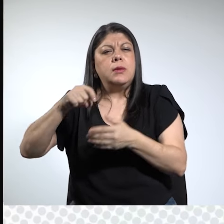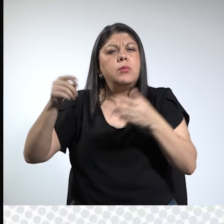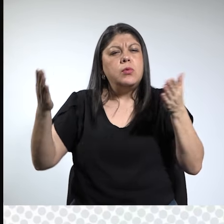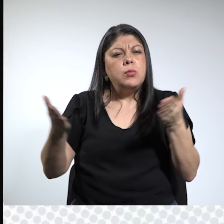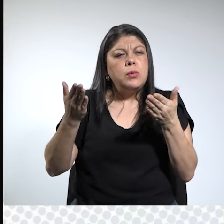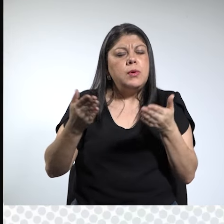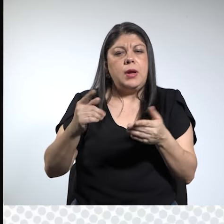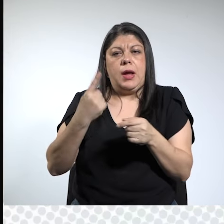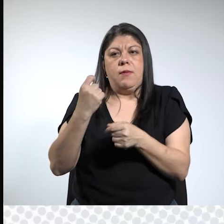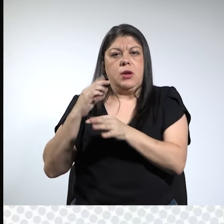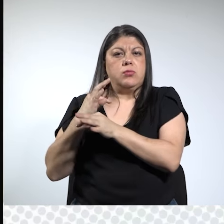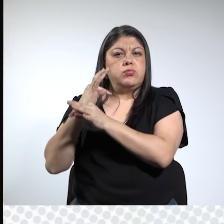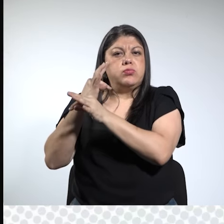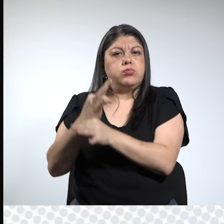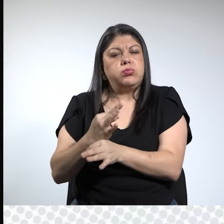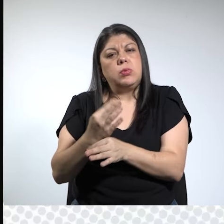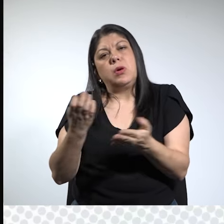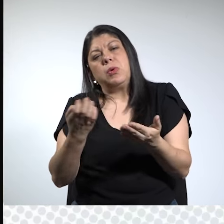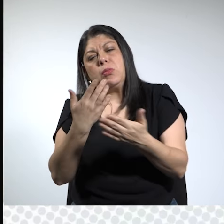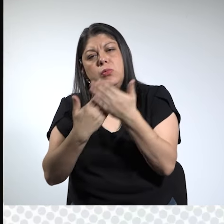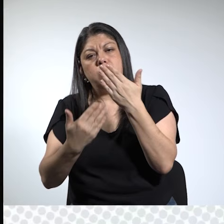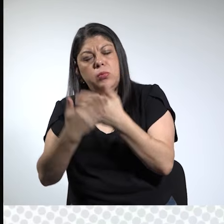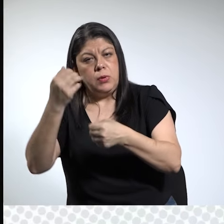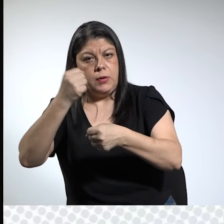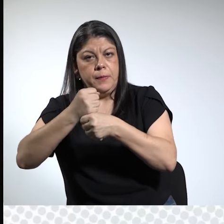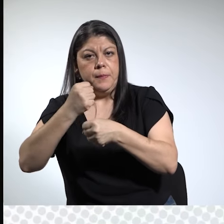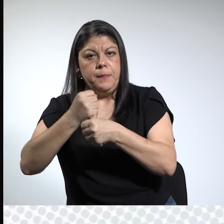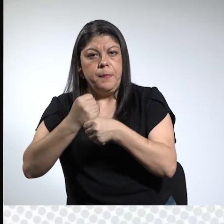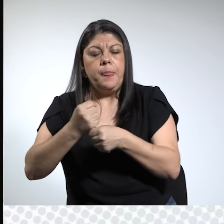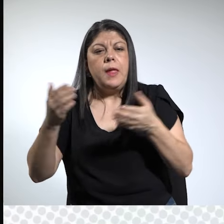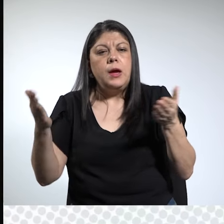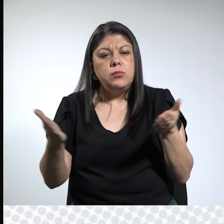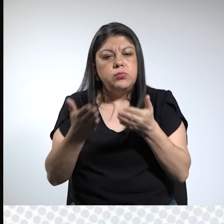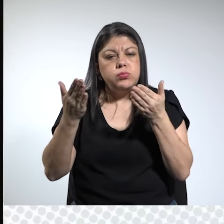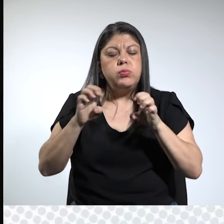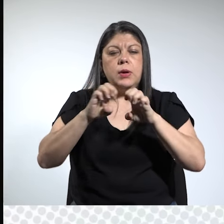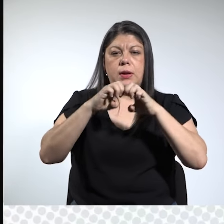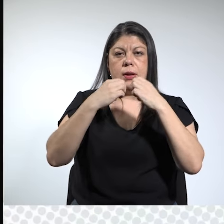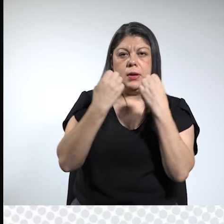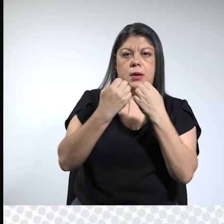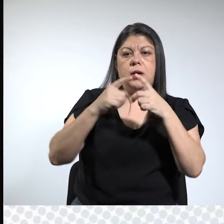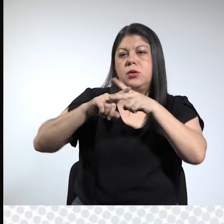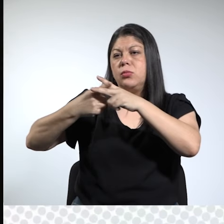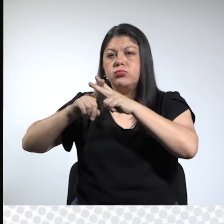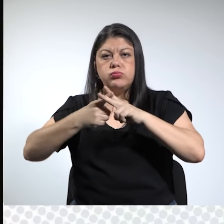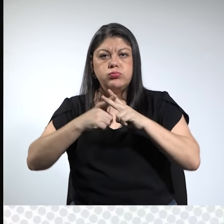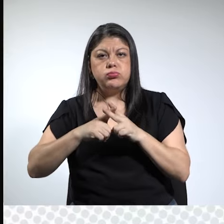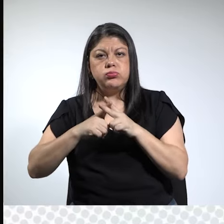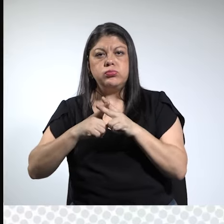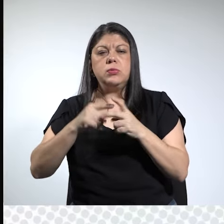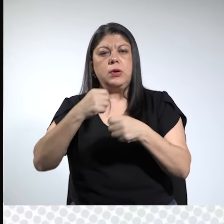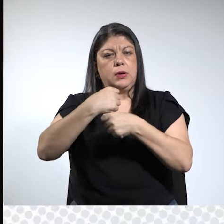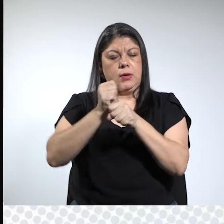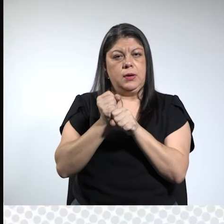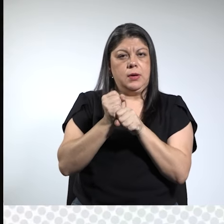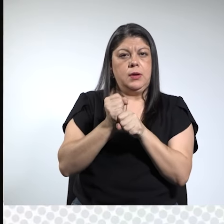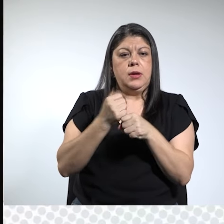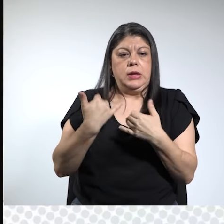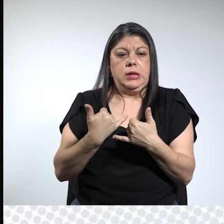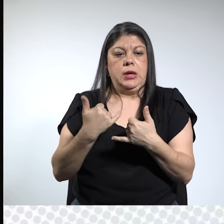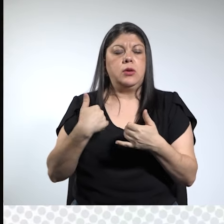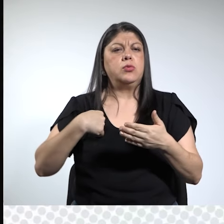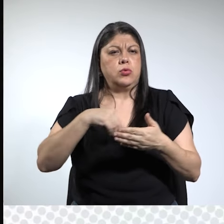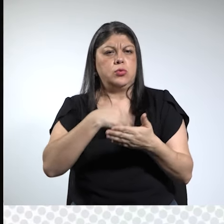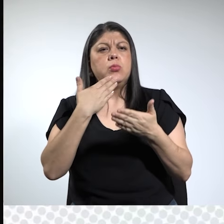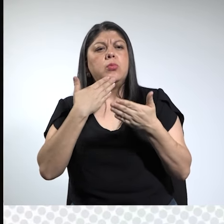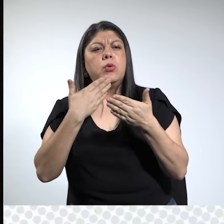son tradicionales de nuestra economía, como la manufactura, donde se generan equipos, herramientas. Ya somos bastante